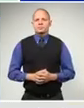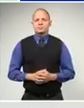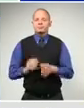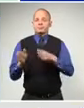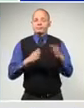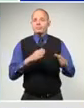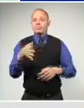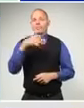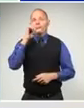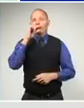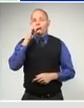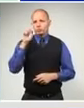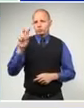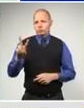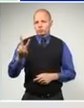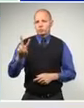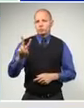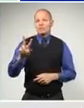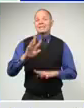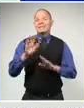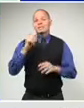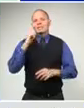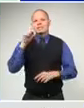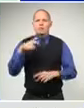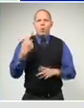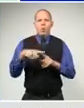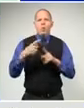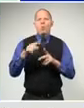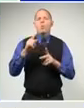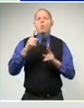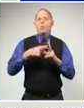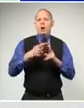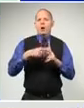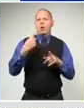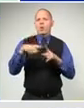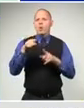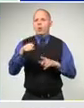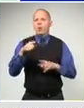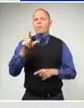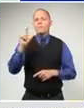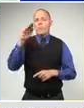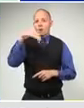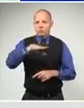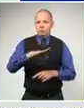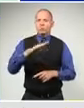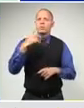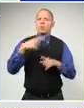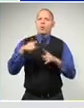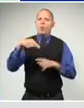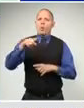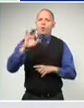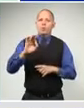Bauta 2, Guanajay, Bahía Honda y Huila de Melena, un caso autóctono cada uno.